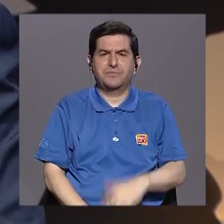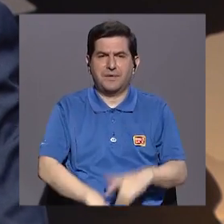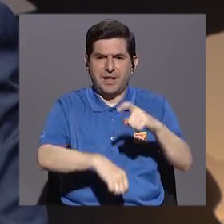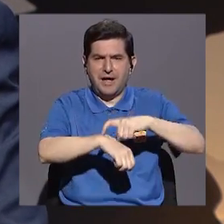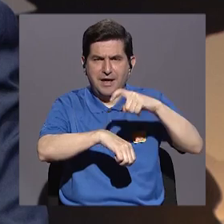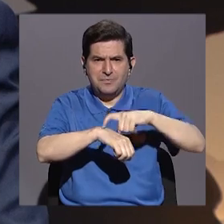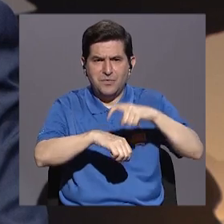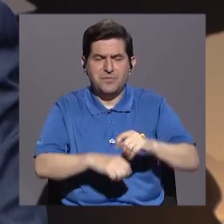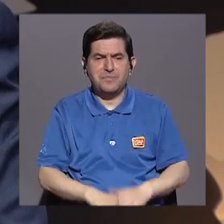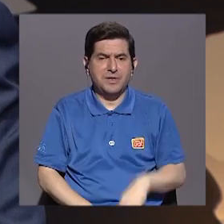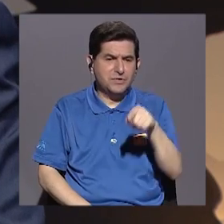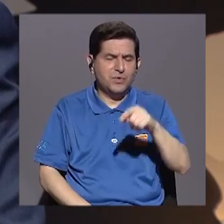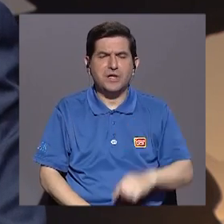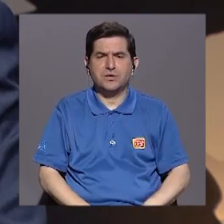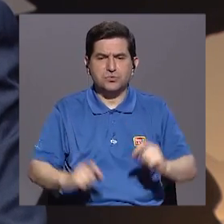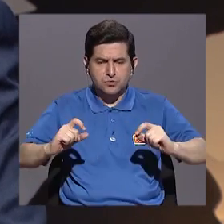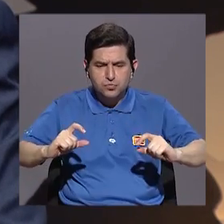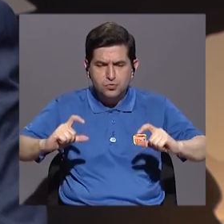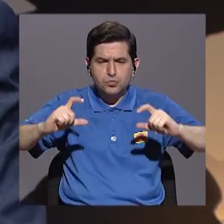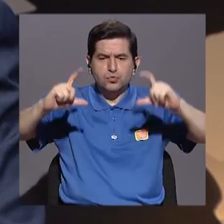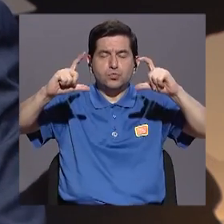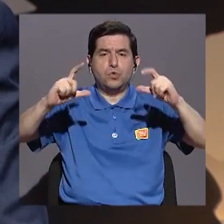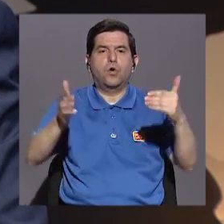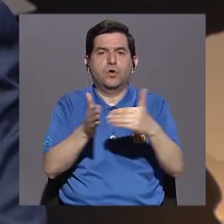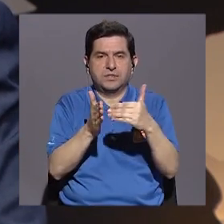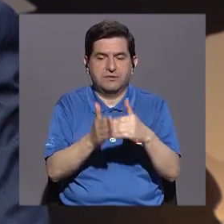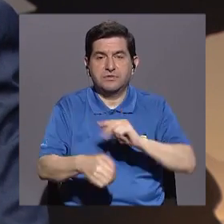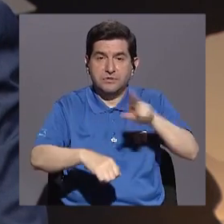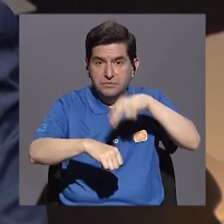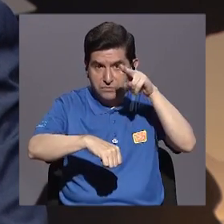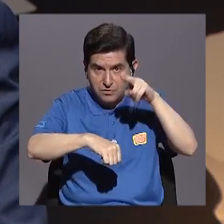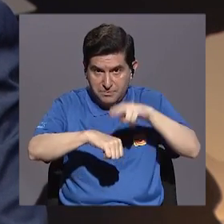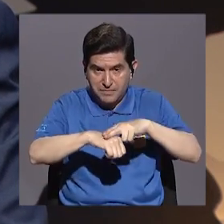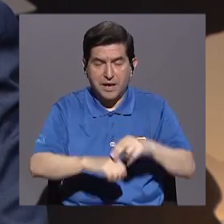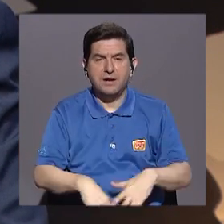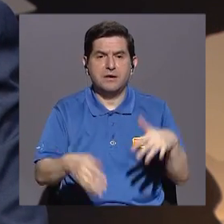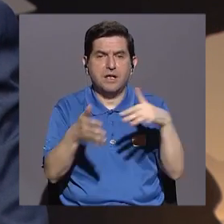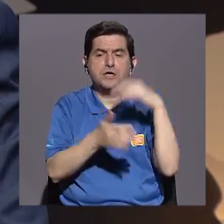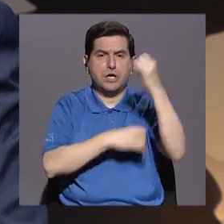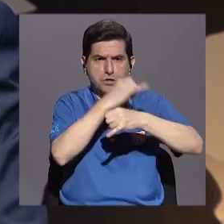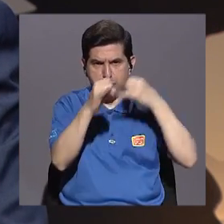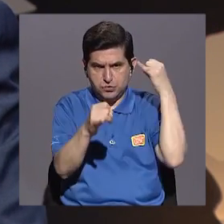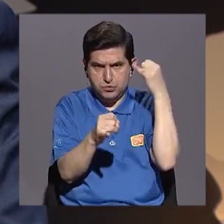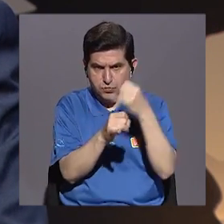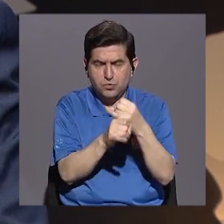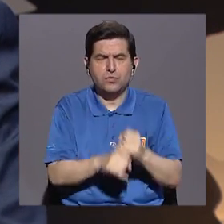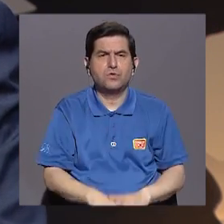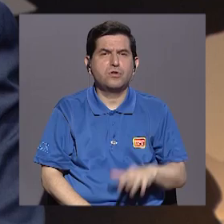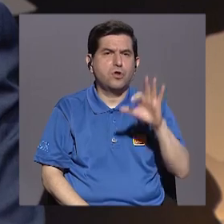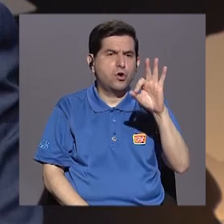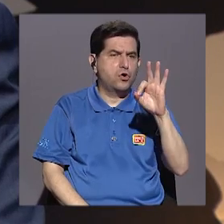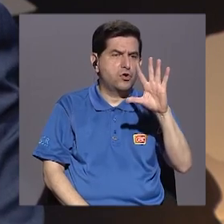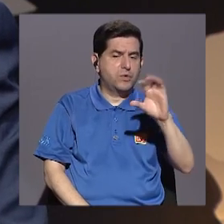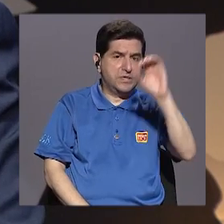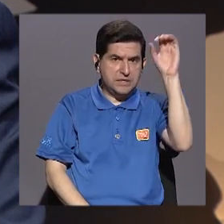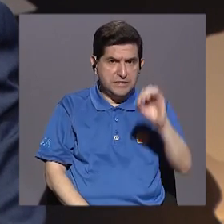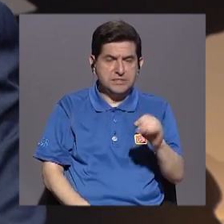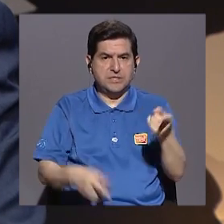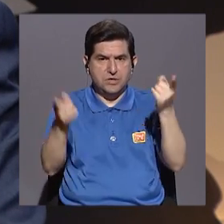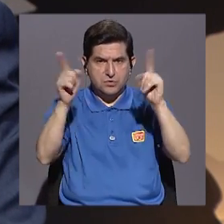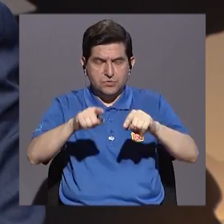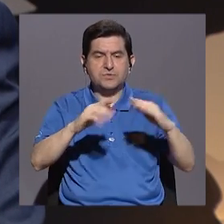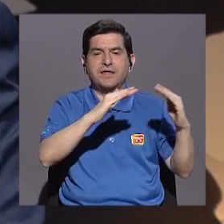horas están ocurriendo en sus eventos de recarga y ese centro de recarga usualmente de acuerdos estudios internacionales en el 95% de los casos